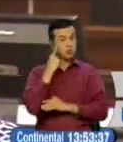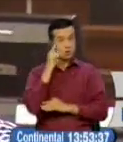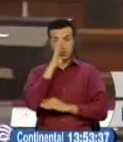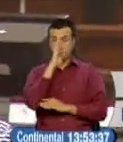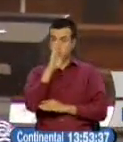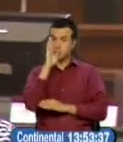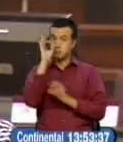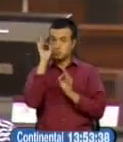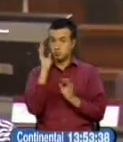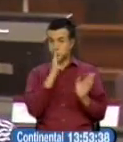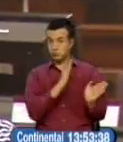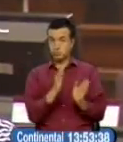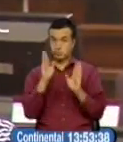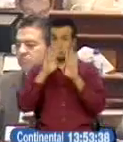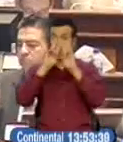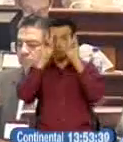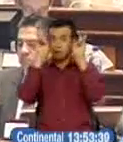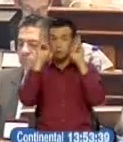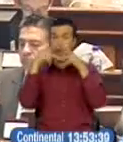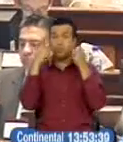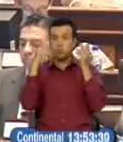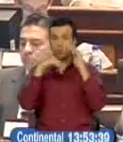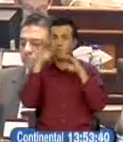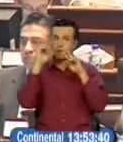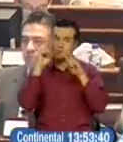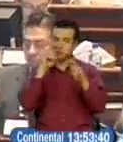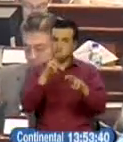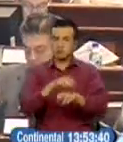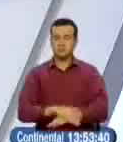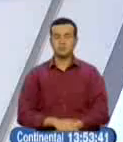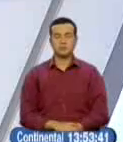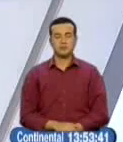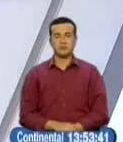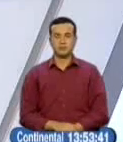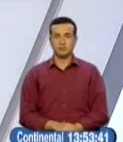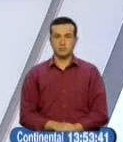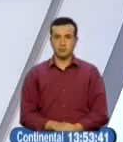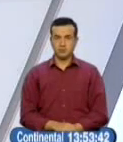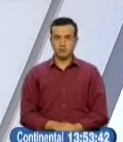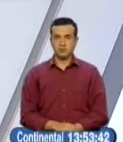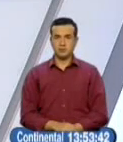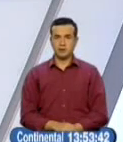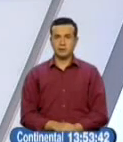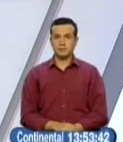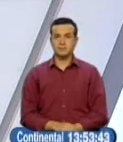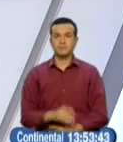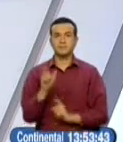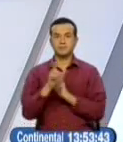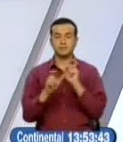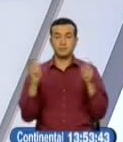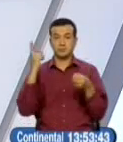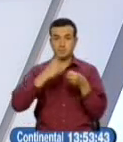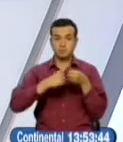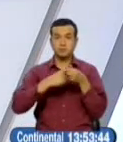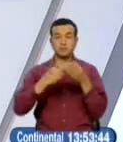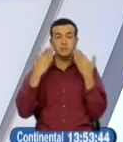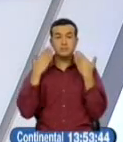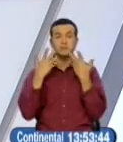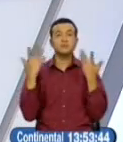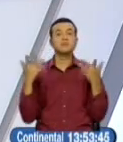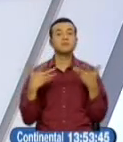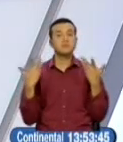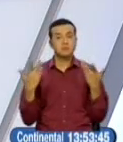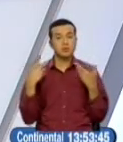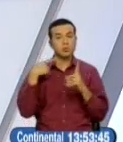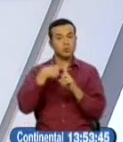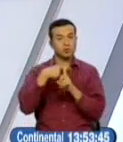las ejecutorias en el sector público. Alexis Moncayo, Ecuador TV. Y sobre este tema, ciudadanos de Quito y Guayaquil consideran positiva